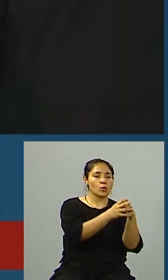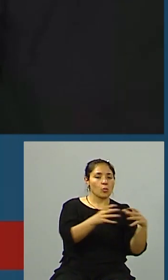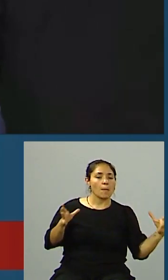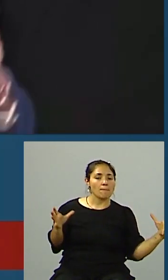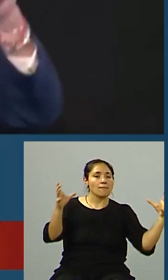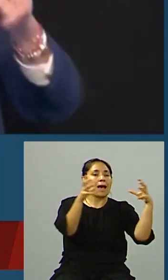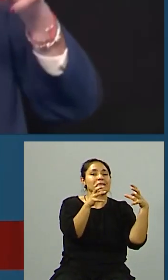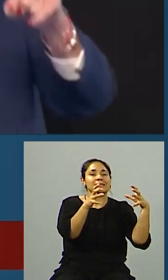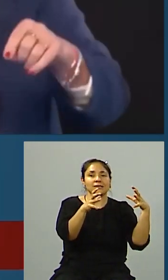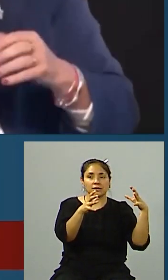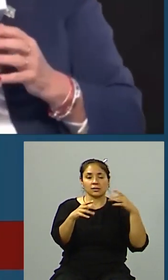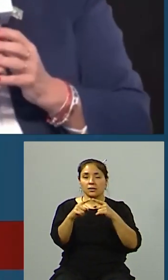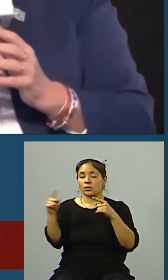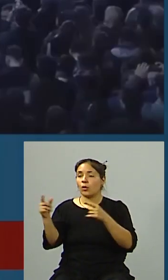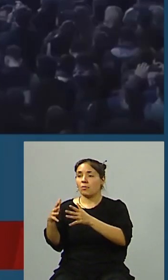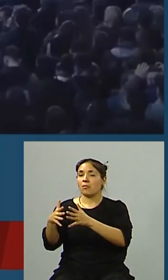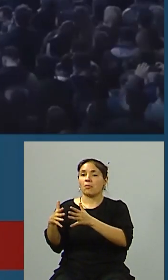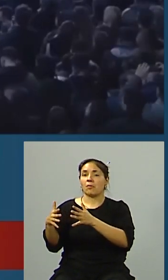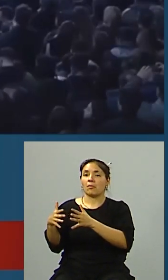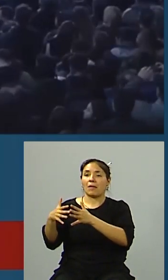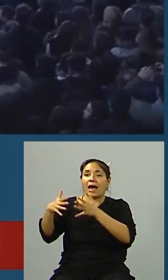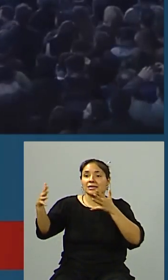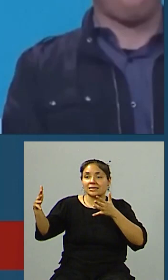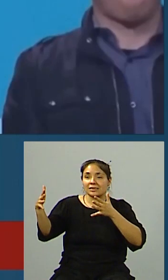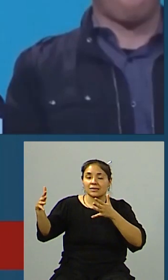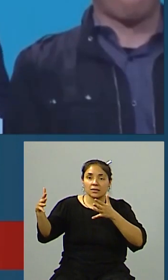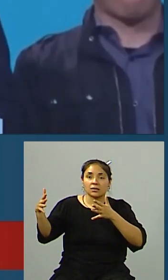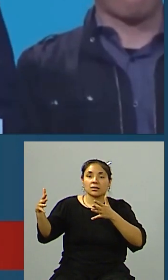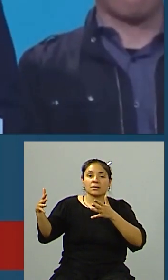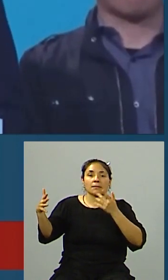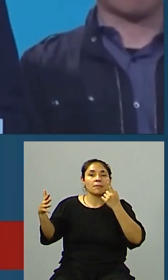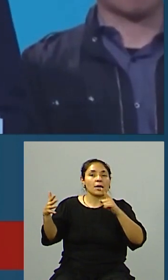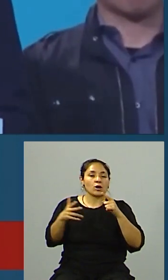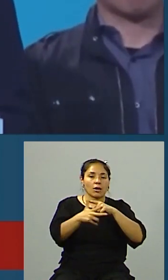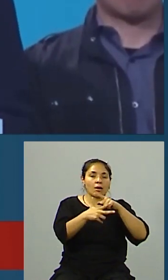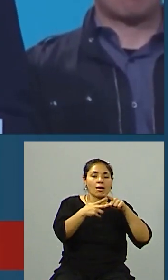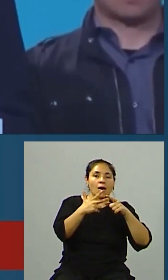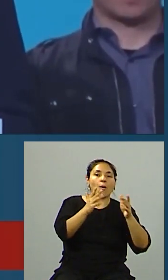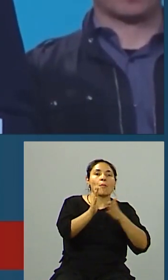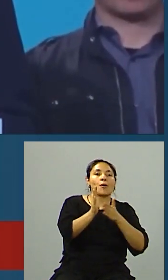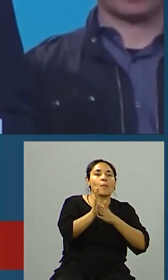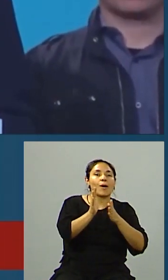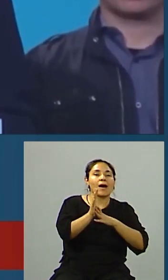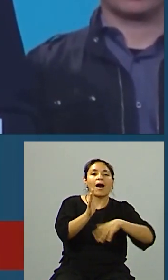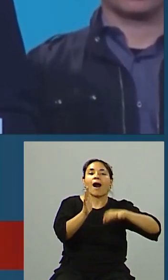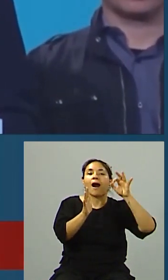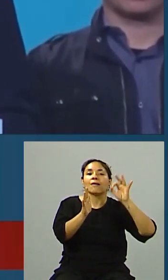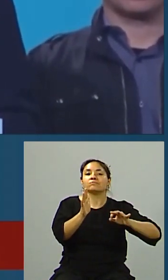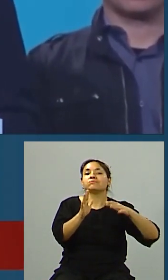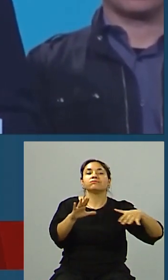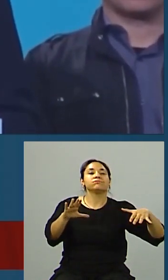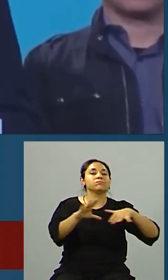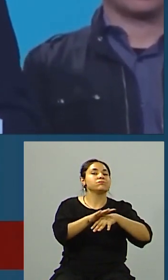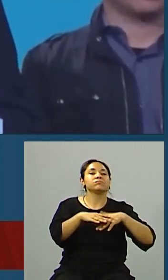opositor, pero no eran ninguna de las tres propuestas que estaban en condiciones de